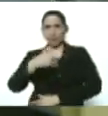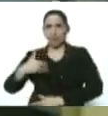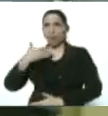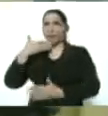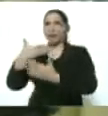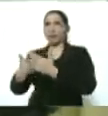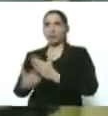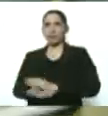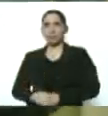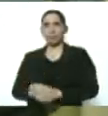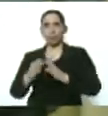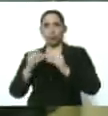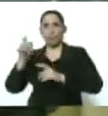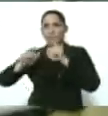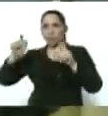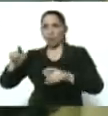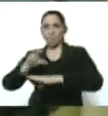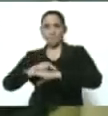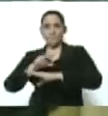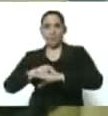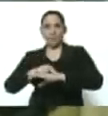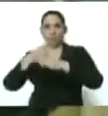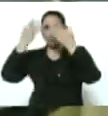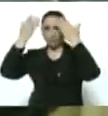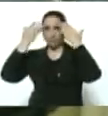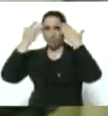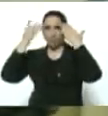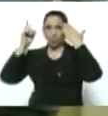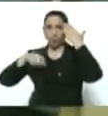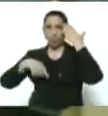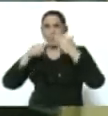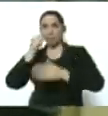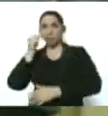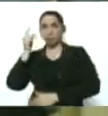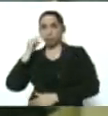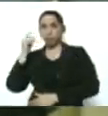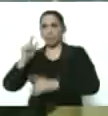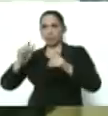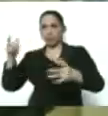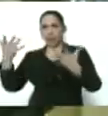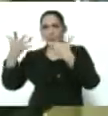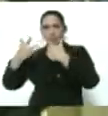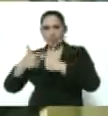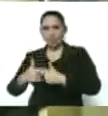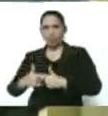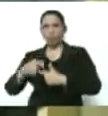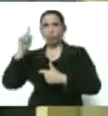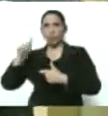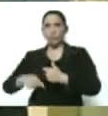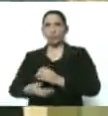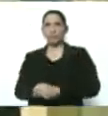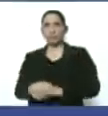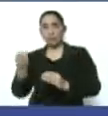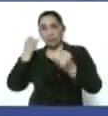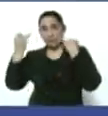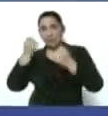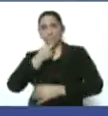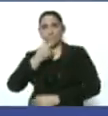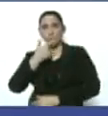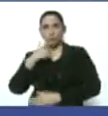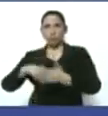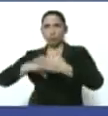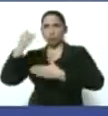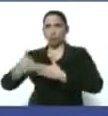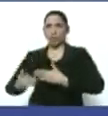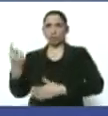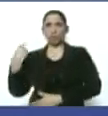agradecerle a todo el personal médico, enfermero, enfermera, personal administrativo. Y la idea hermosa, un proyecto que lleva el